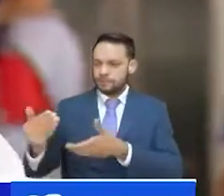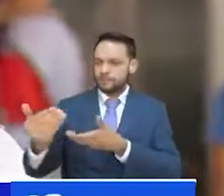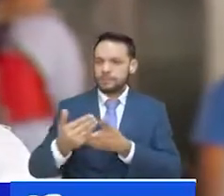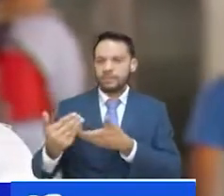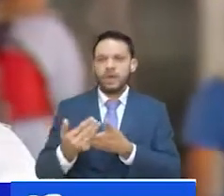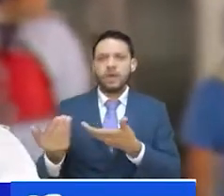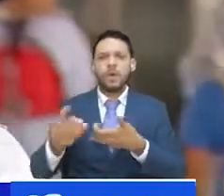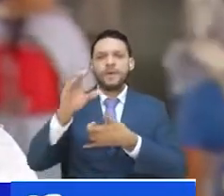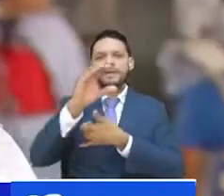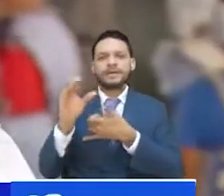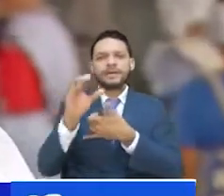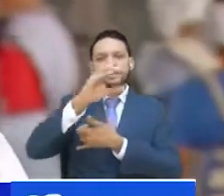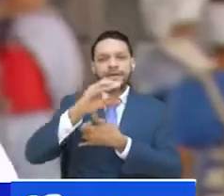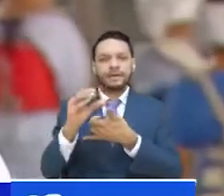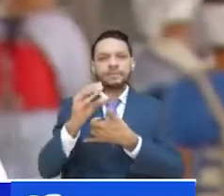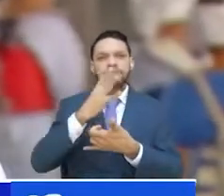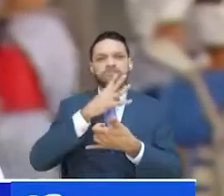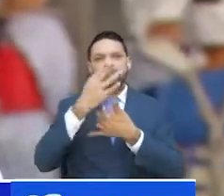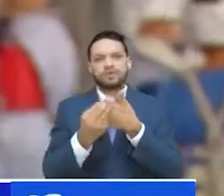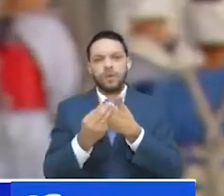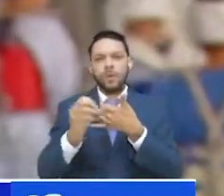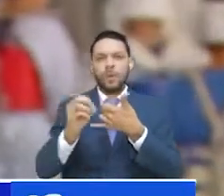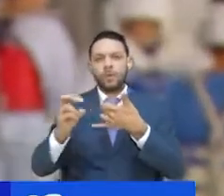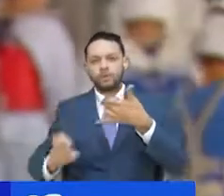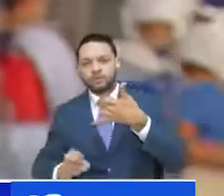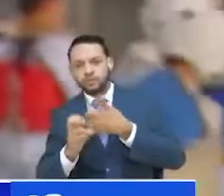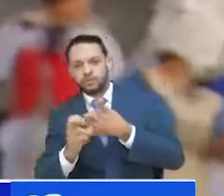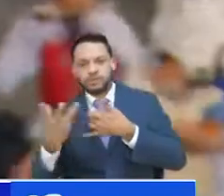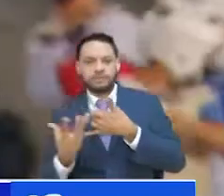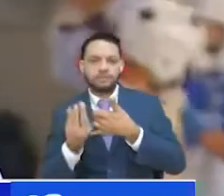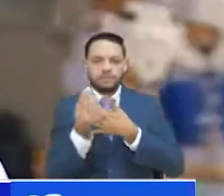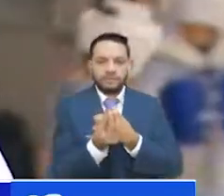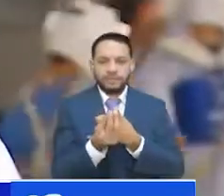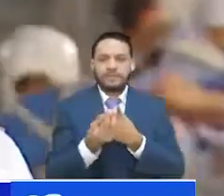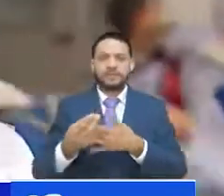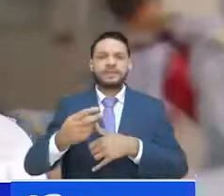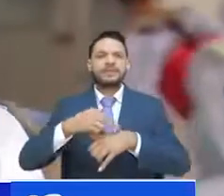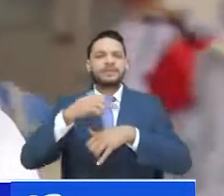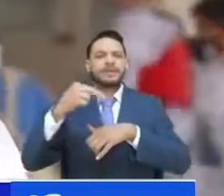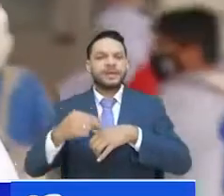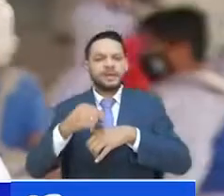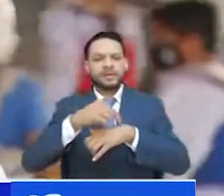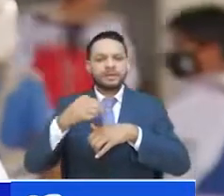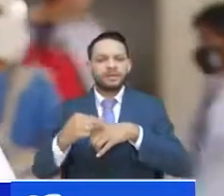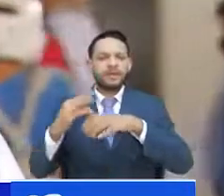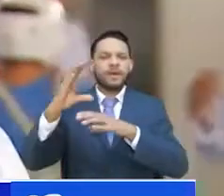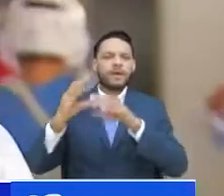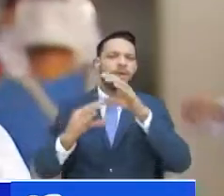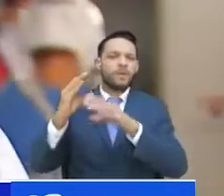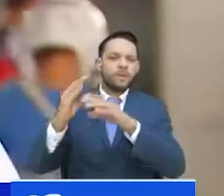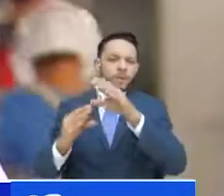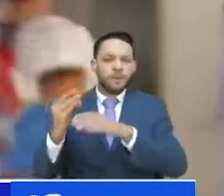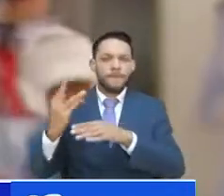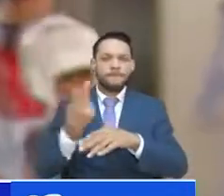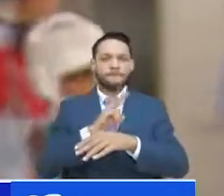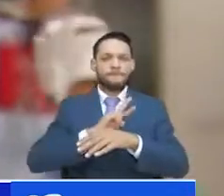costa como desde la parte sur, como Nariño, Cauca, Valle. Entonces, muy ansiosos por este evento y nos estamos preparando